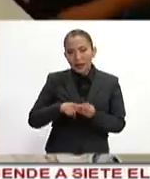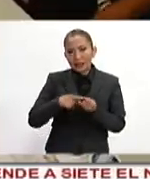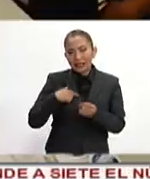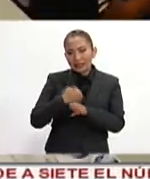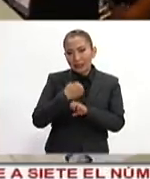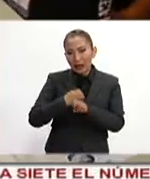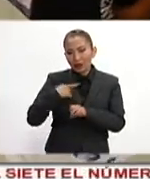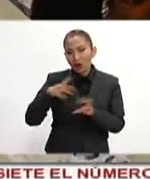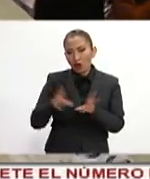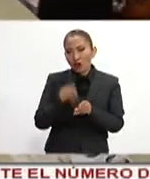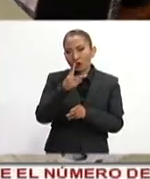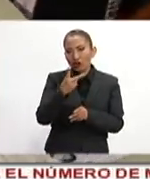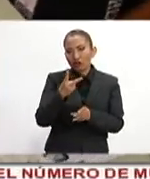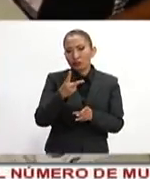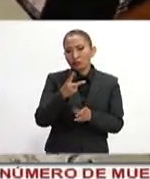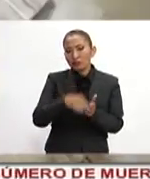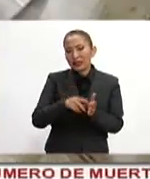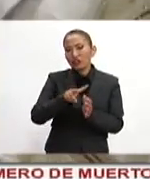total de